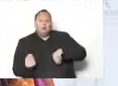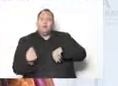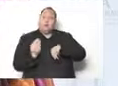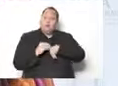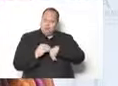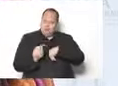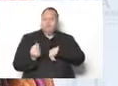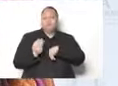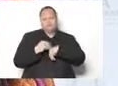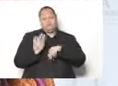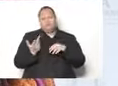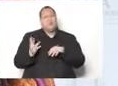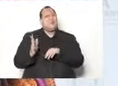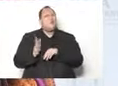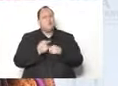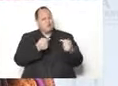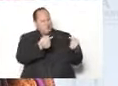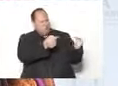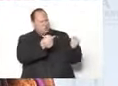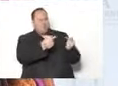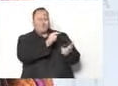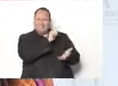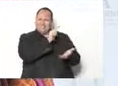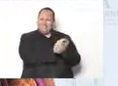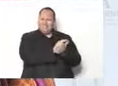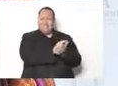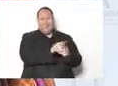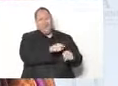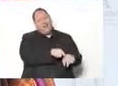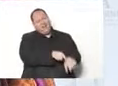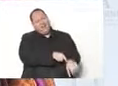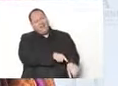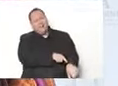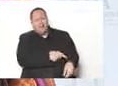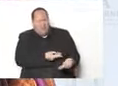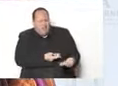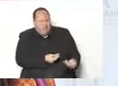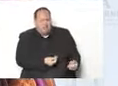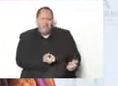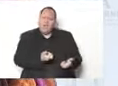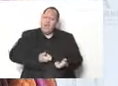adicionales derivados de un conflicto legal largo y muy costoso.